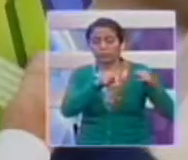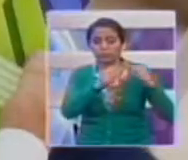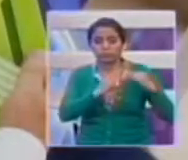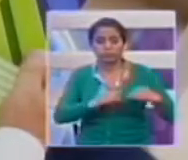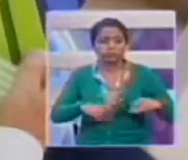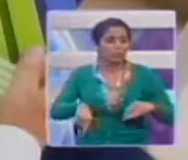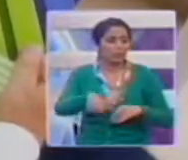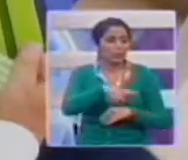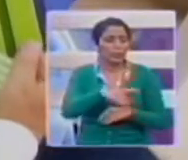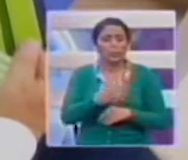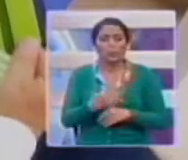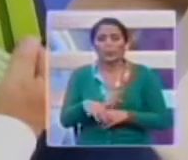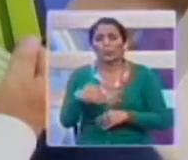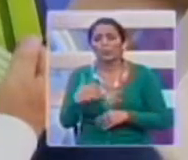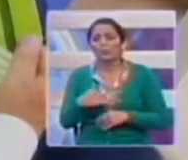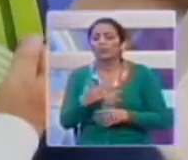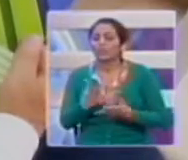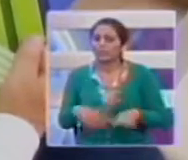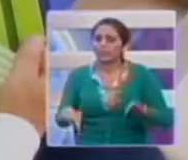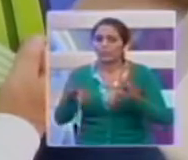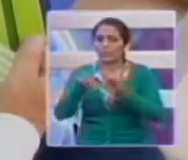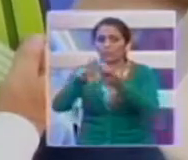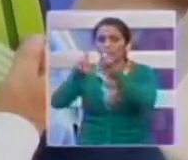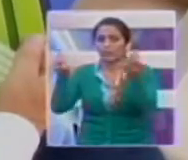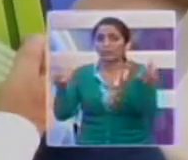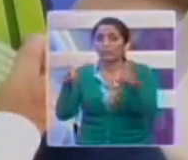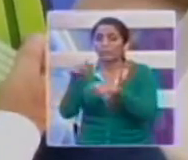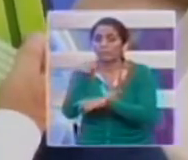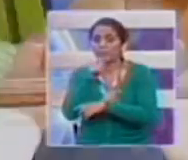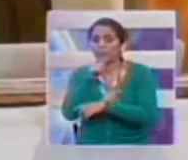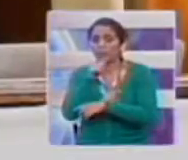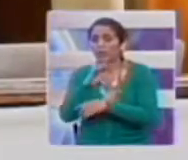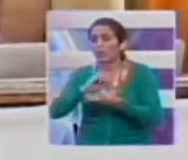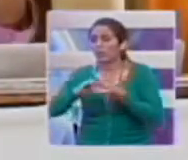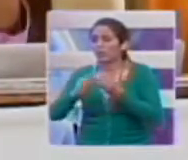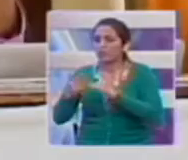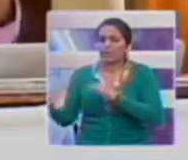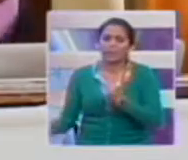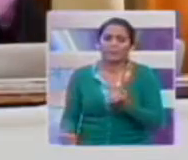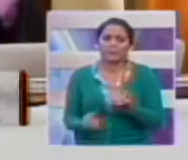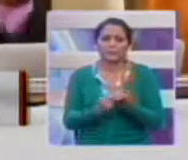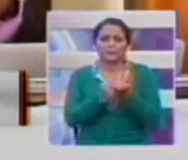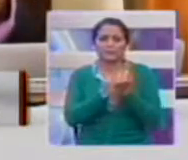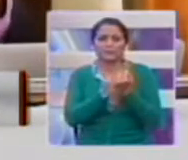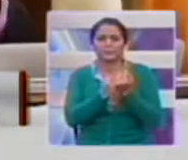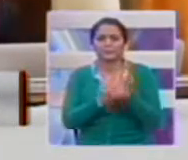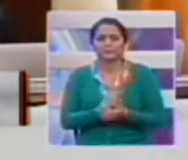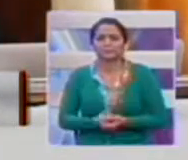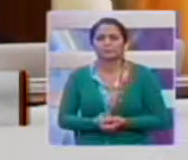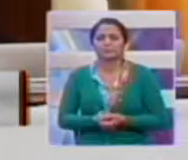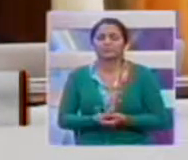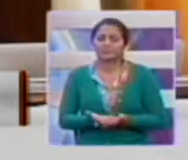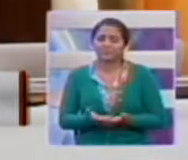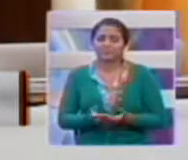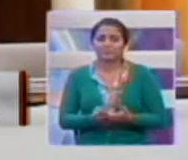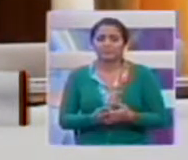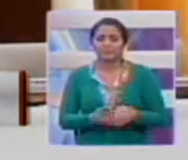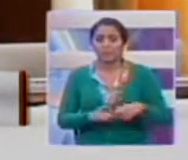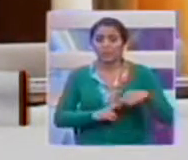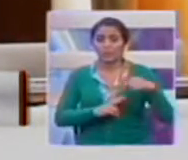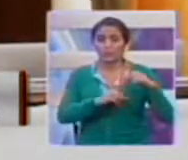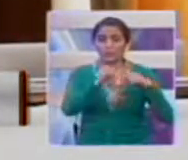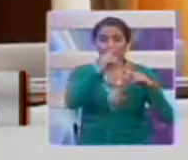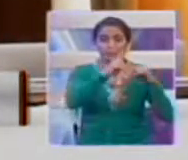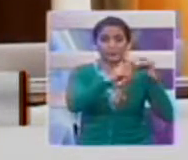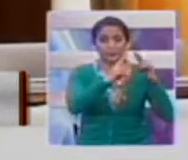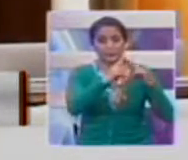sector privado y de la comunidad en el proceso de reconstrucción de una urbe. Porque es obvio que los procesos de reconstrucción no se hacen solo sobre